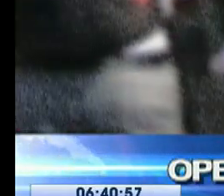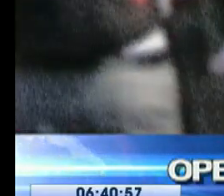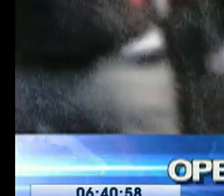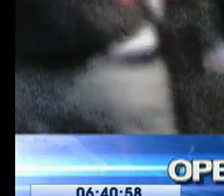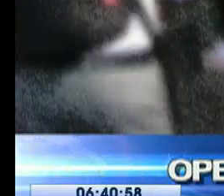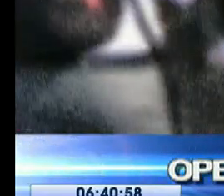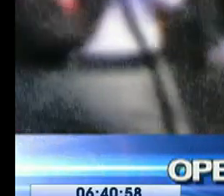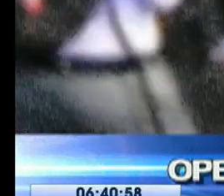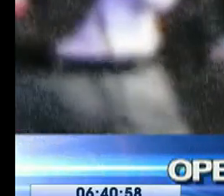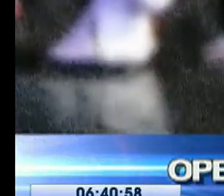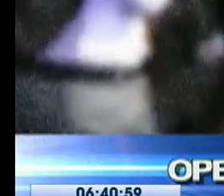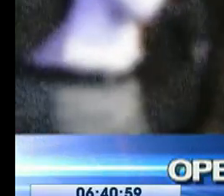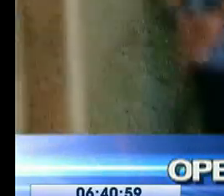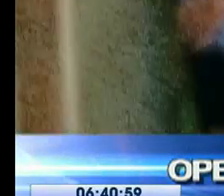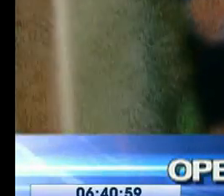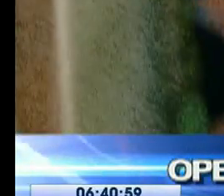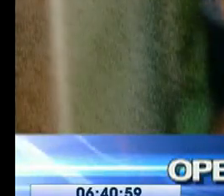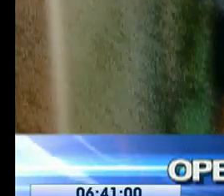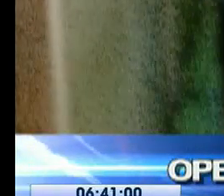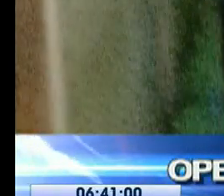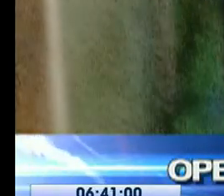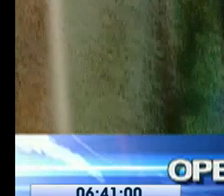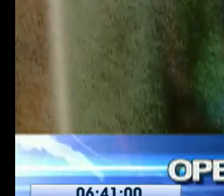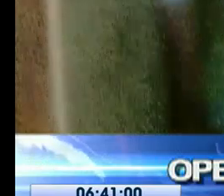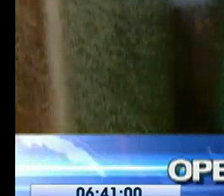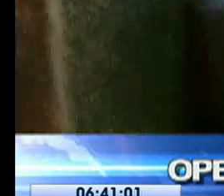otras anomalías fueron las causas.